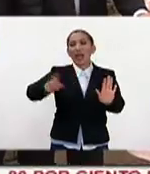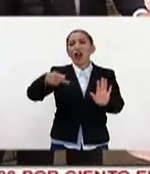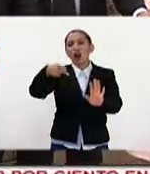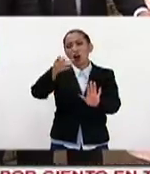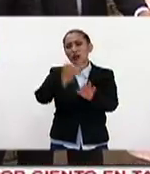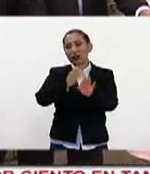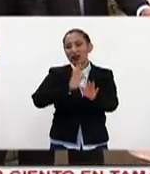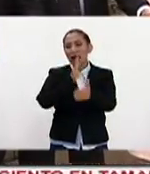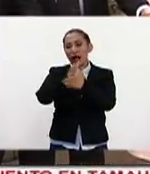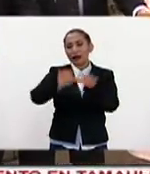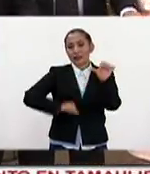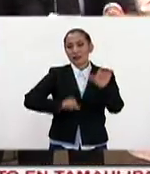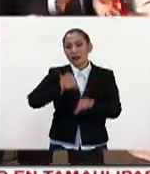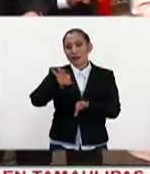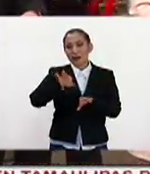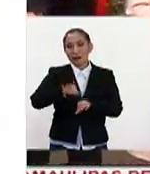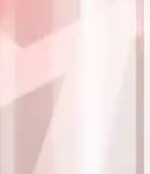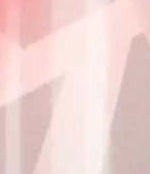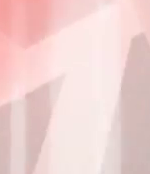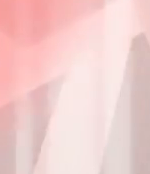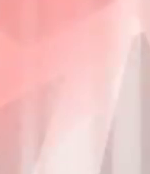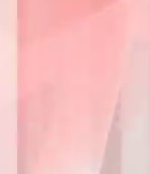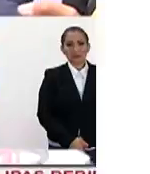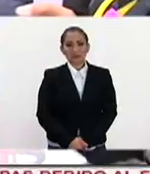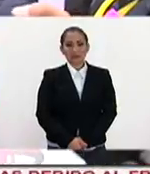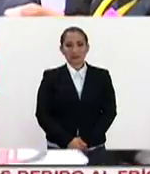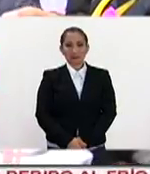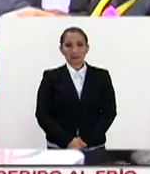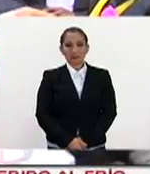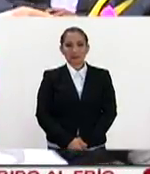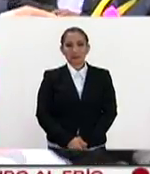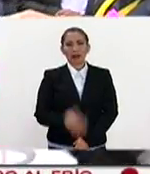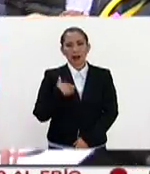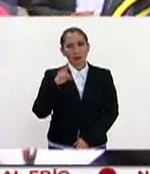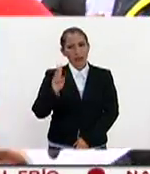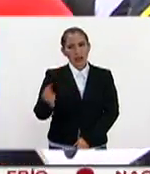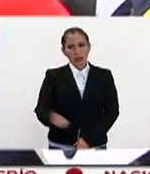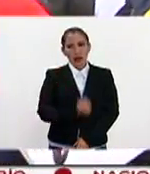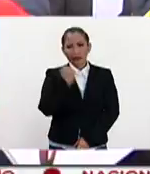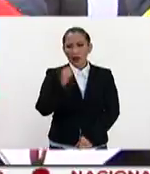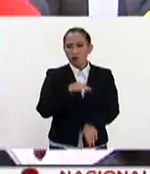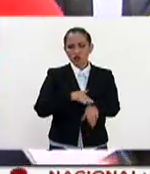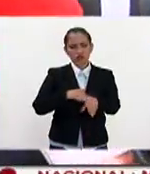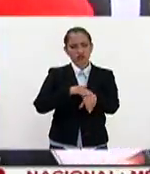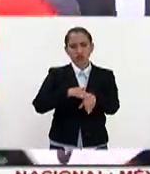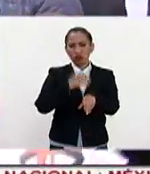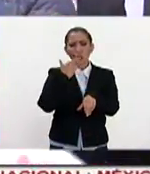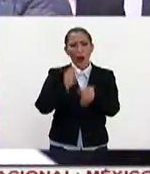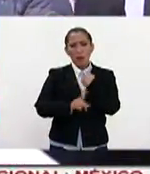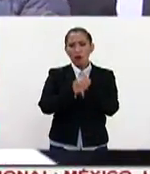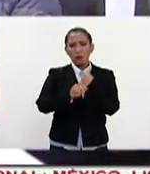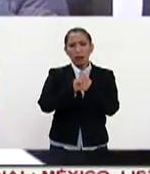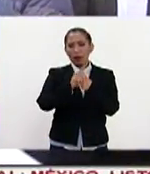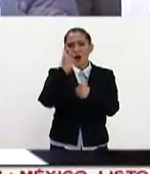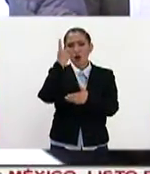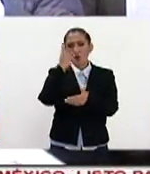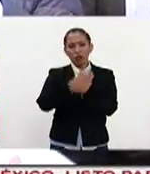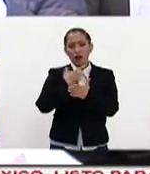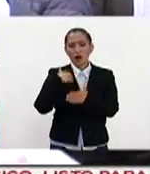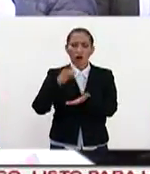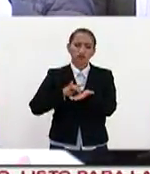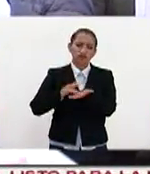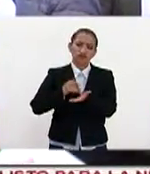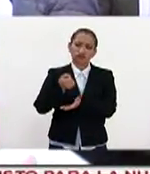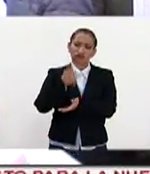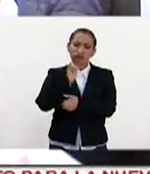se incorpora a sus actividades. No, afortunadamente fue superficial y por eso no hay necesidad de nada más que el tratamiento